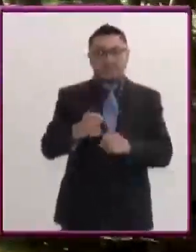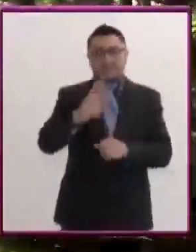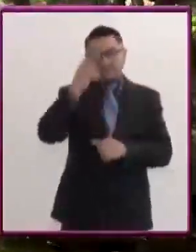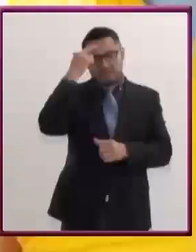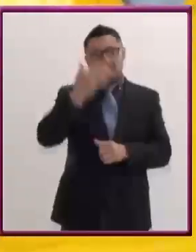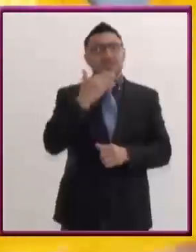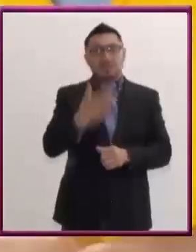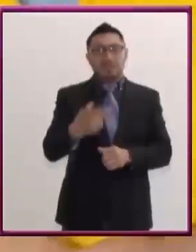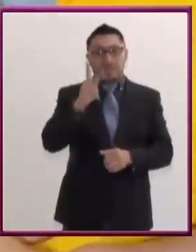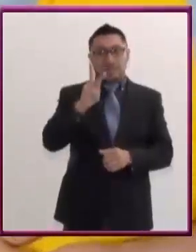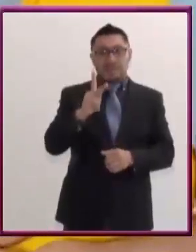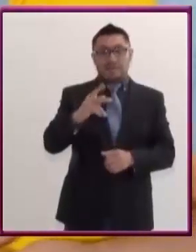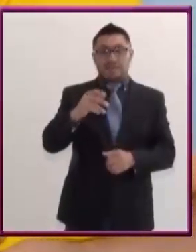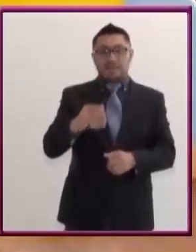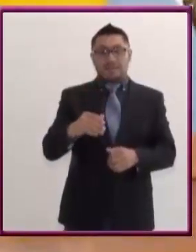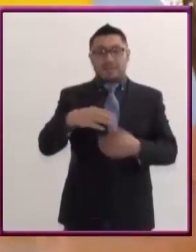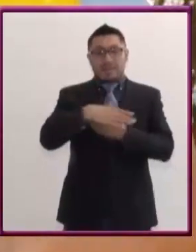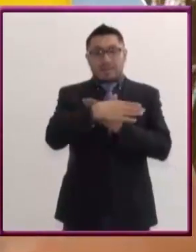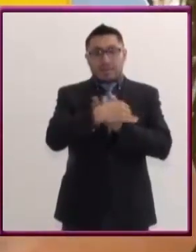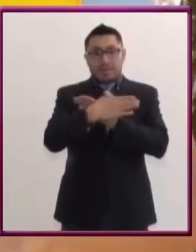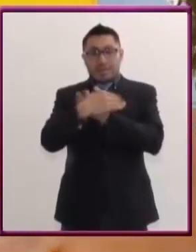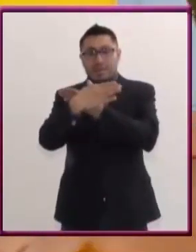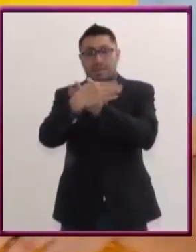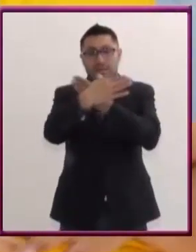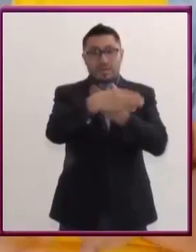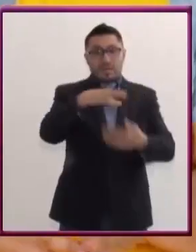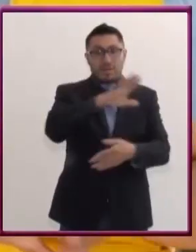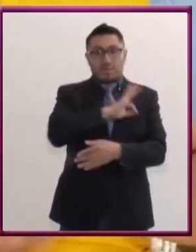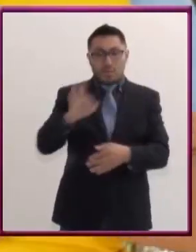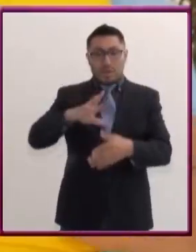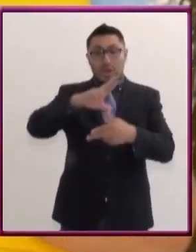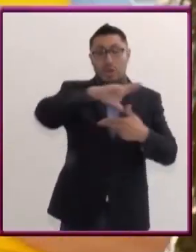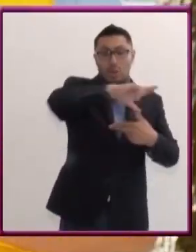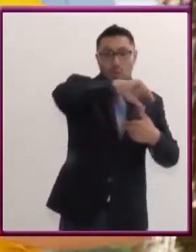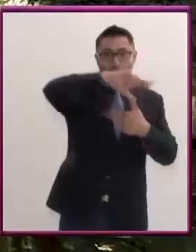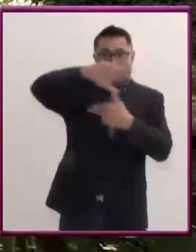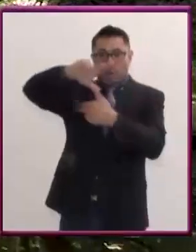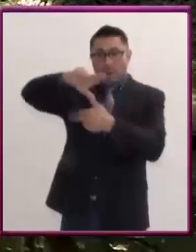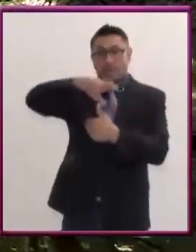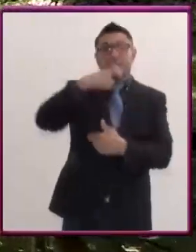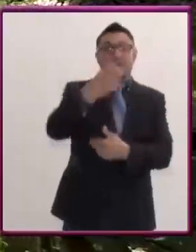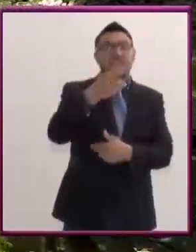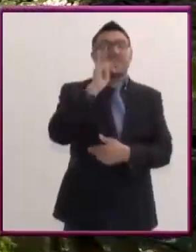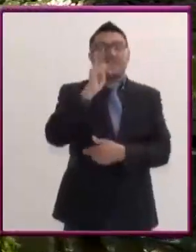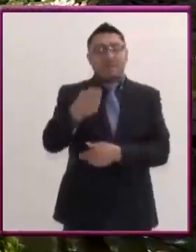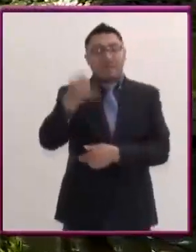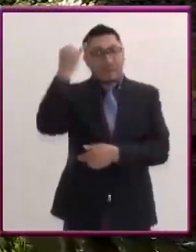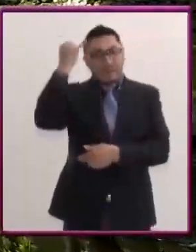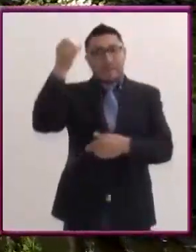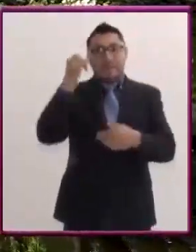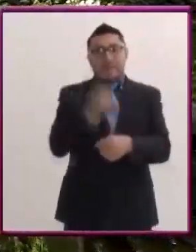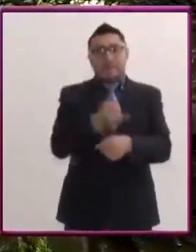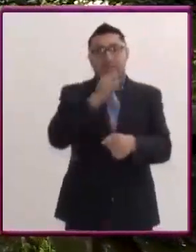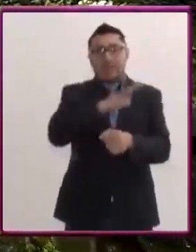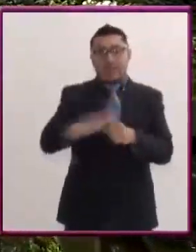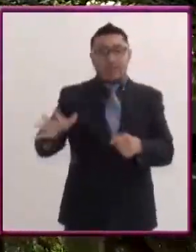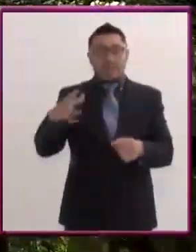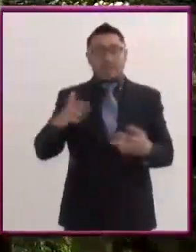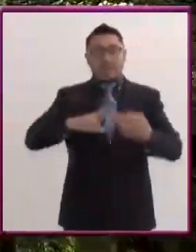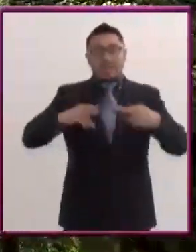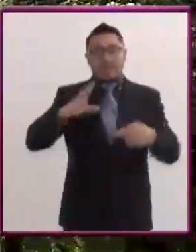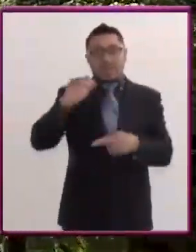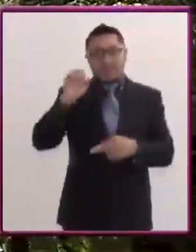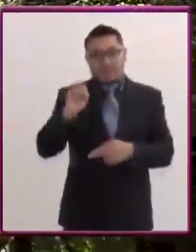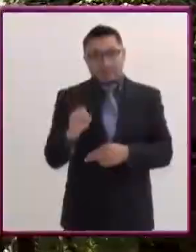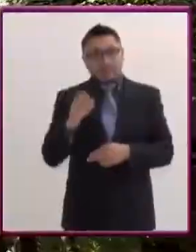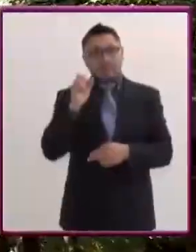quién que el aleteo de una mariposa puede provocar un huracán, pero ¿y eso qué? Esa idea es increíble y está relacionada con el